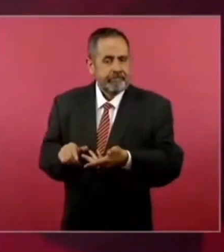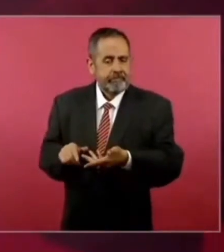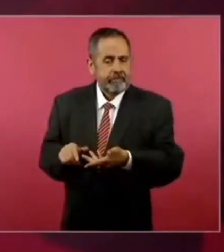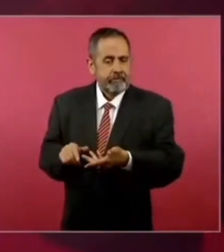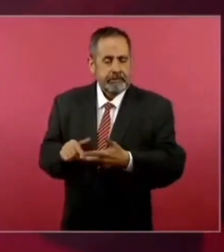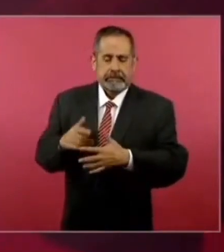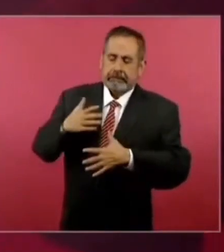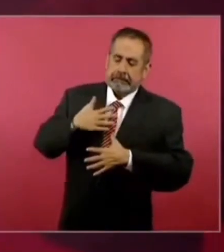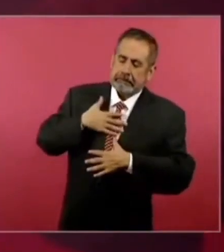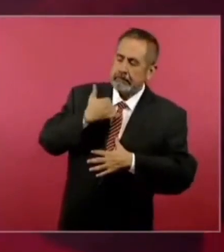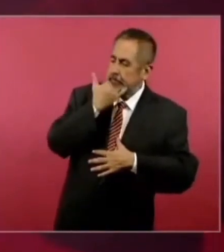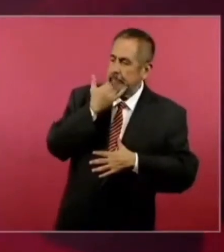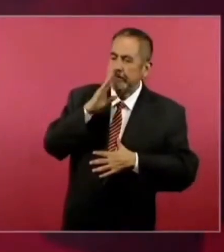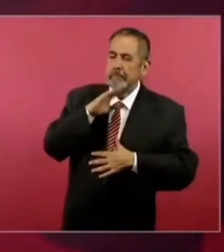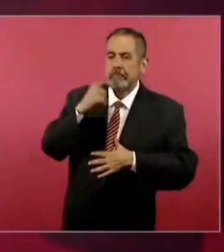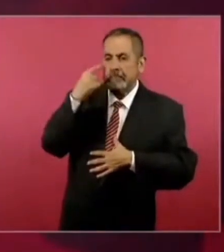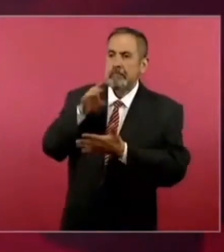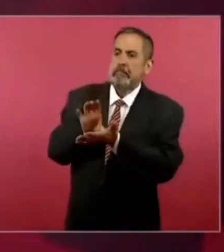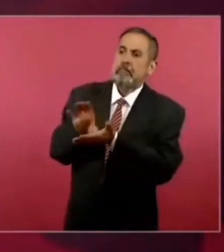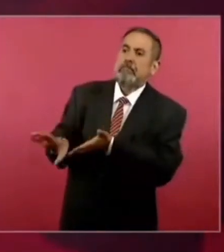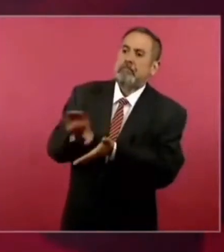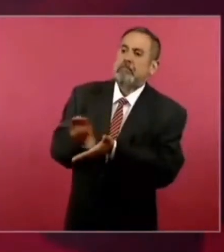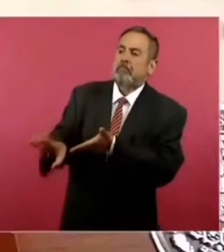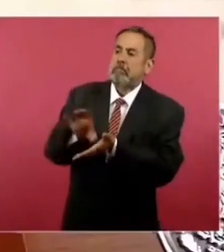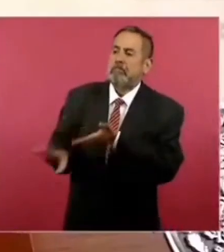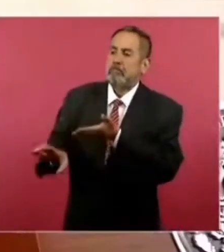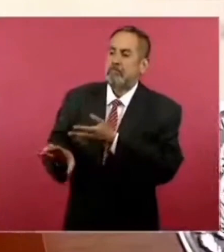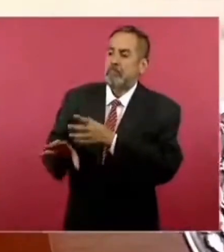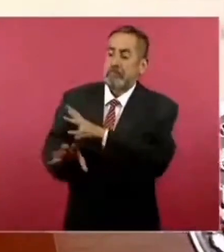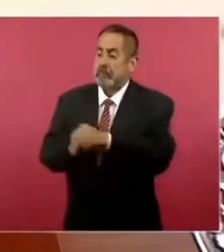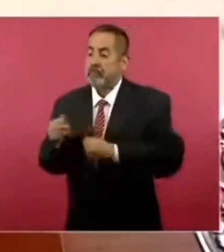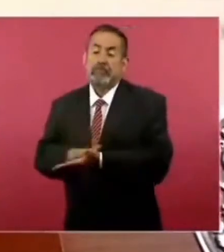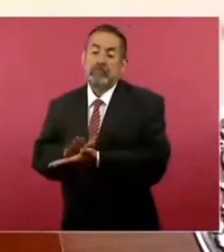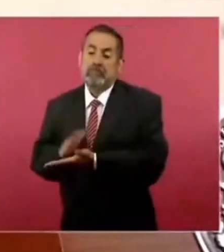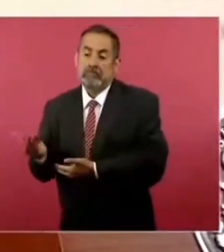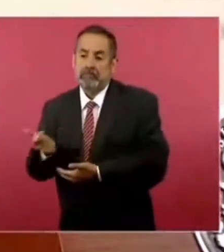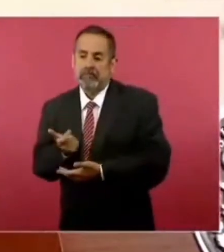asuma su responsabilidad, que no dejen